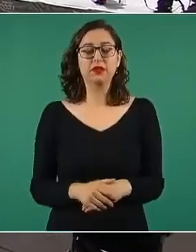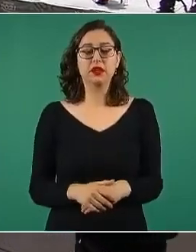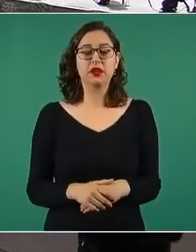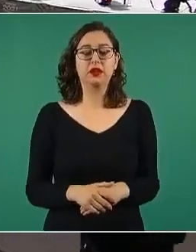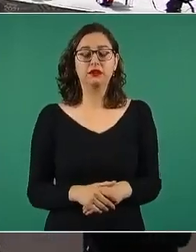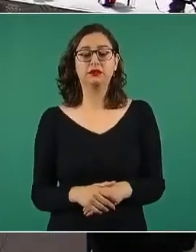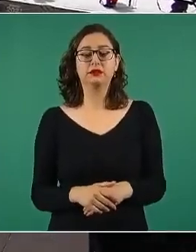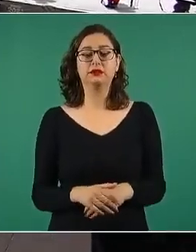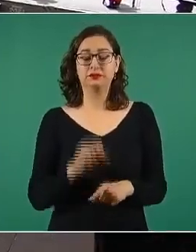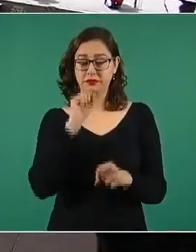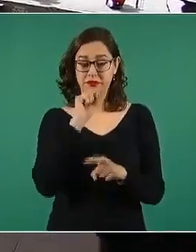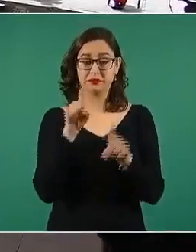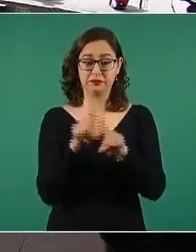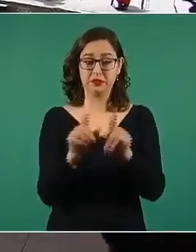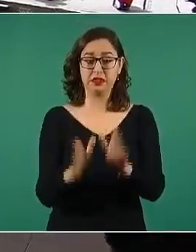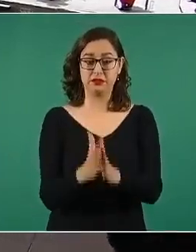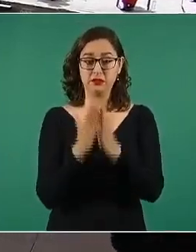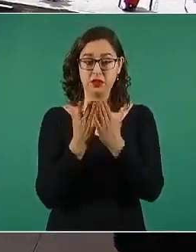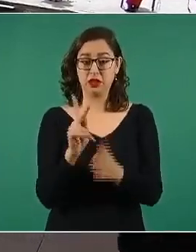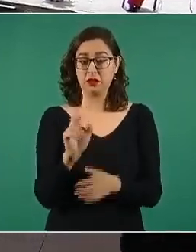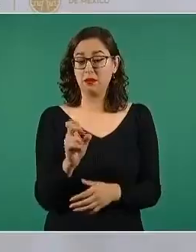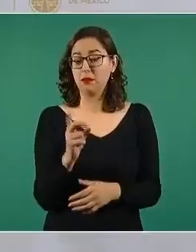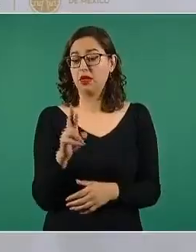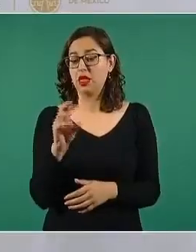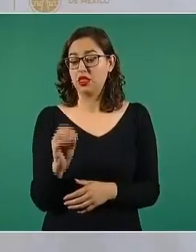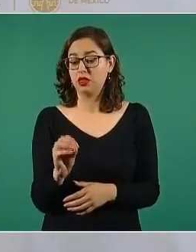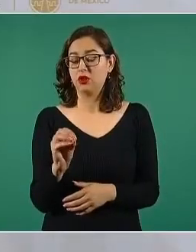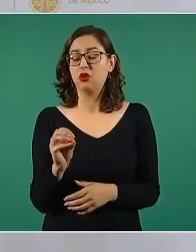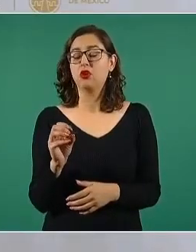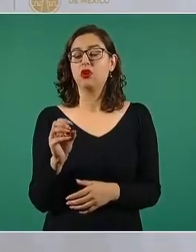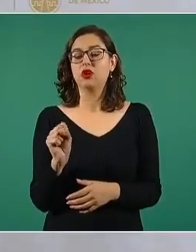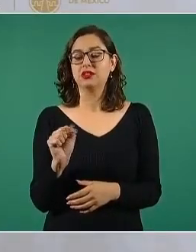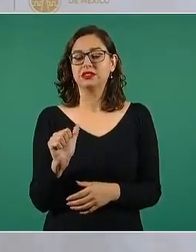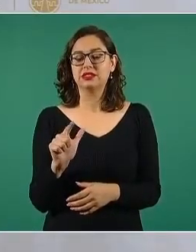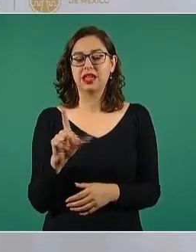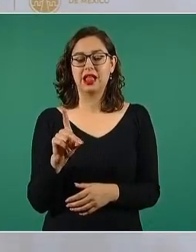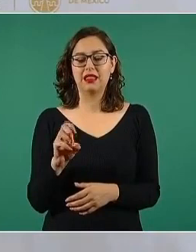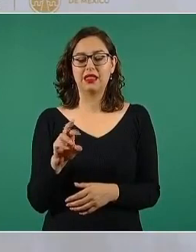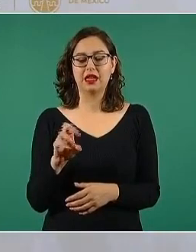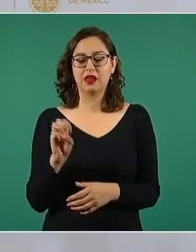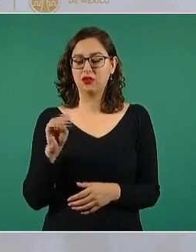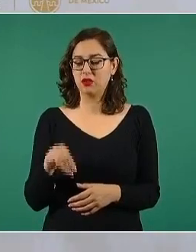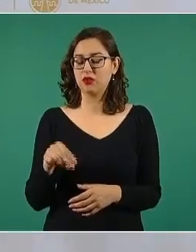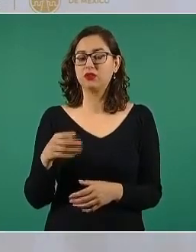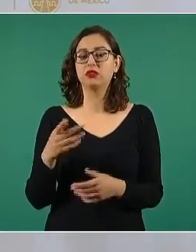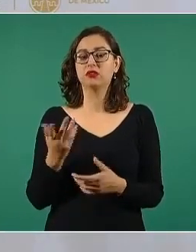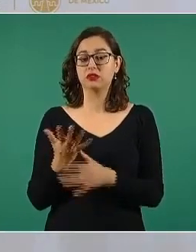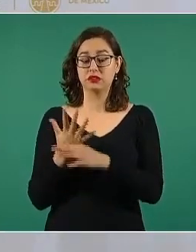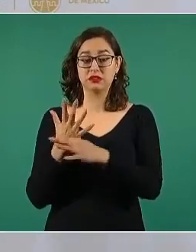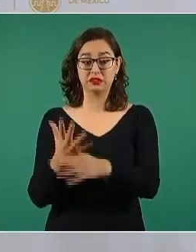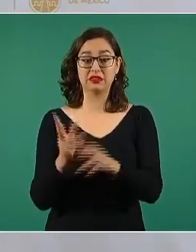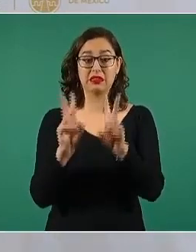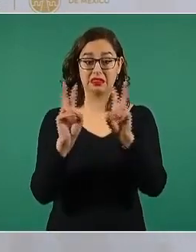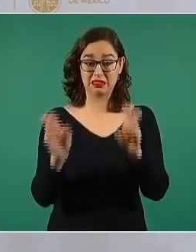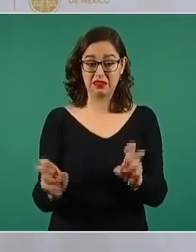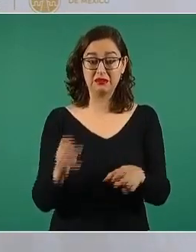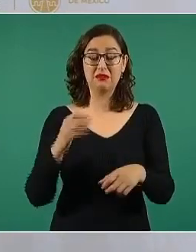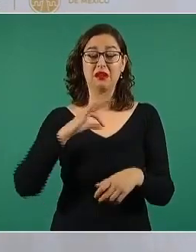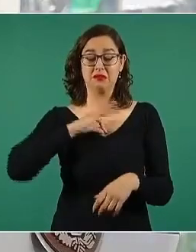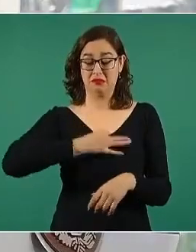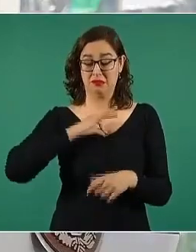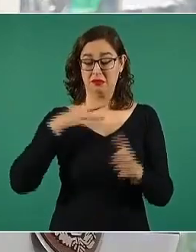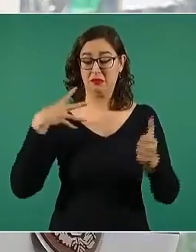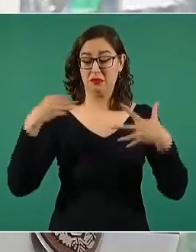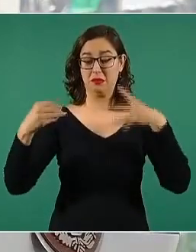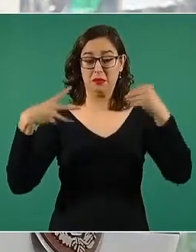que ya citamos, vienen 3 referencias sobre los efectos de la viruela en